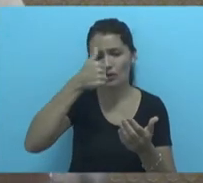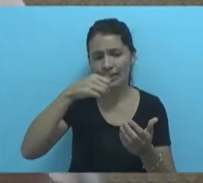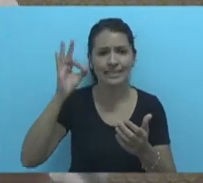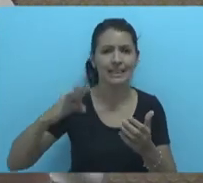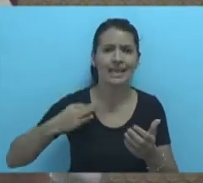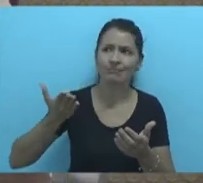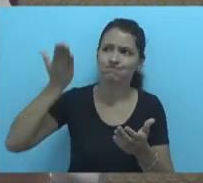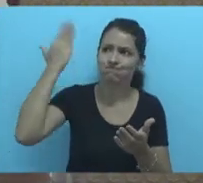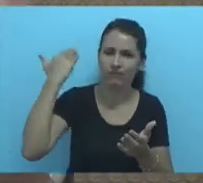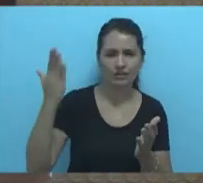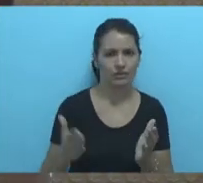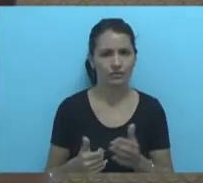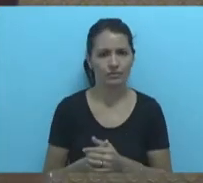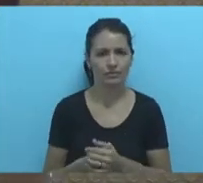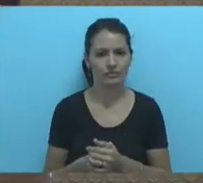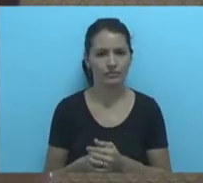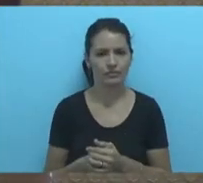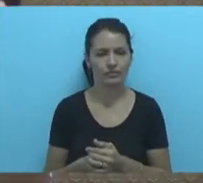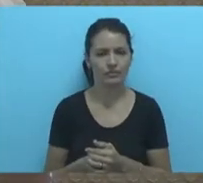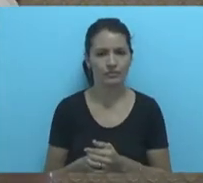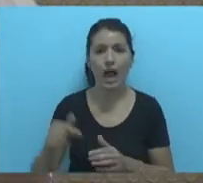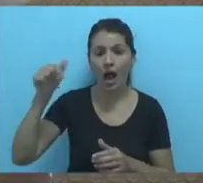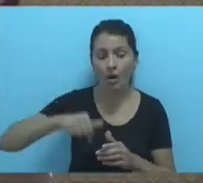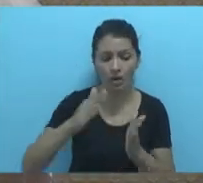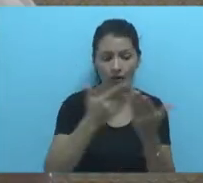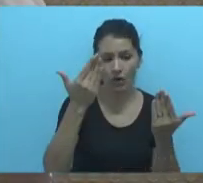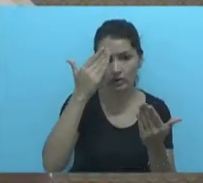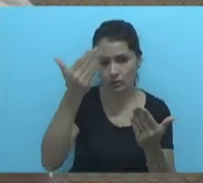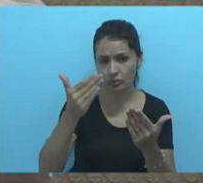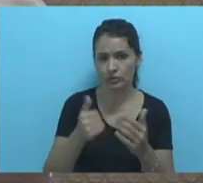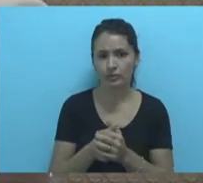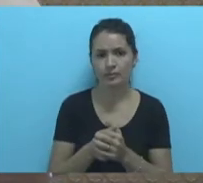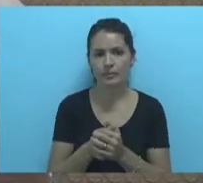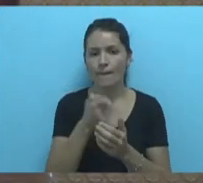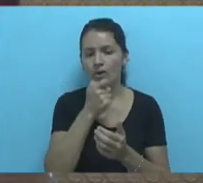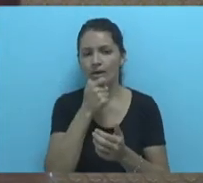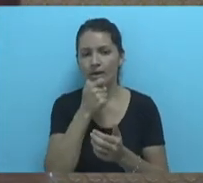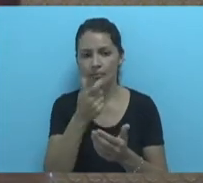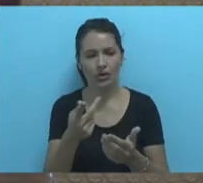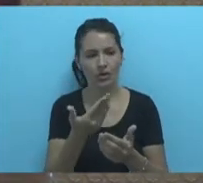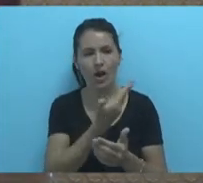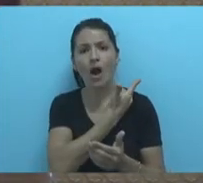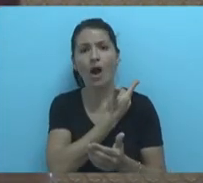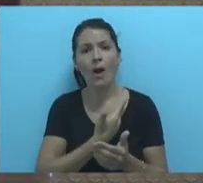años. 60 años después vemos cómo la vicepresidenta de la Nación